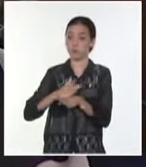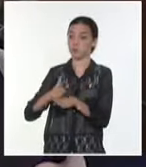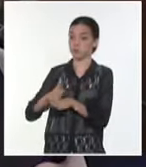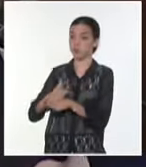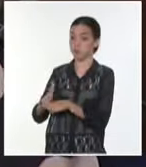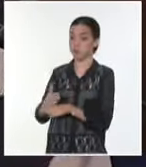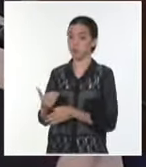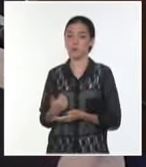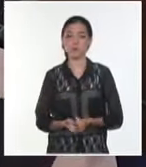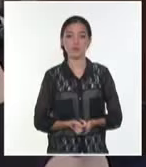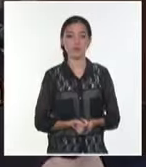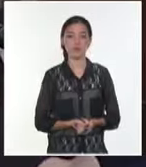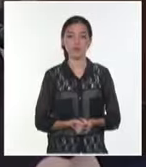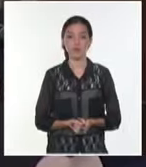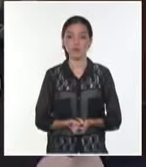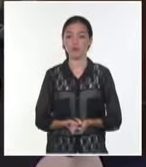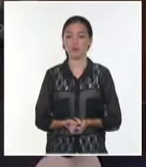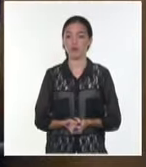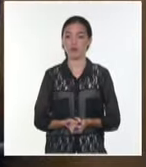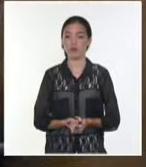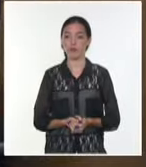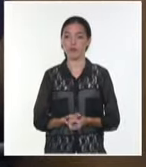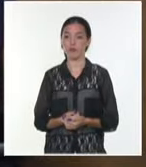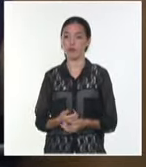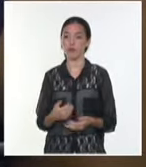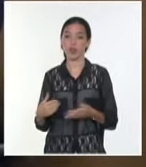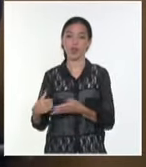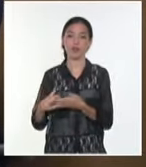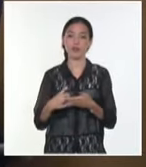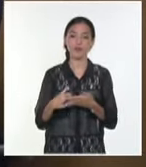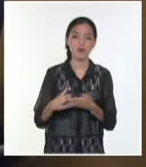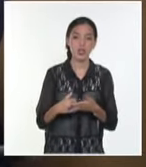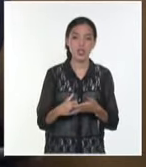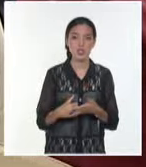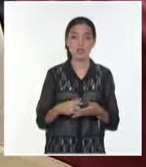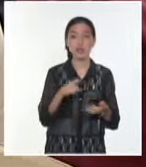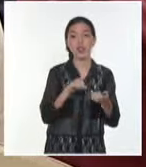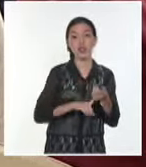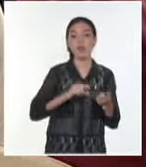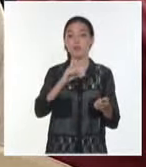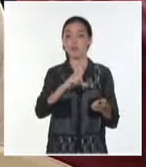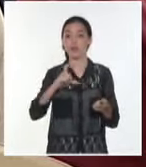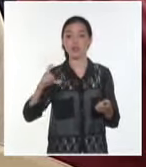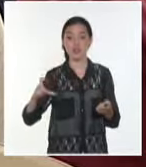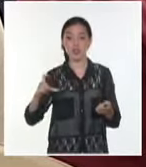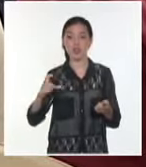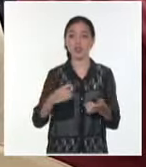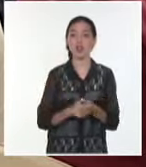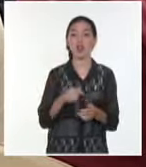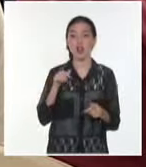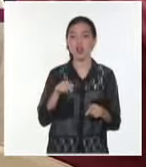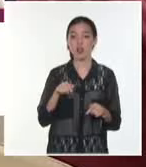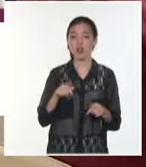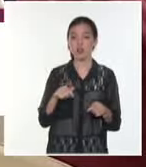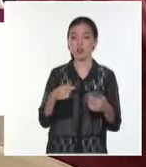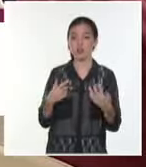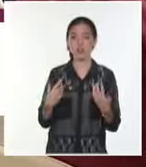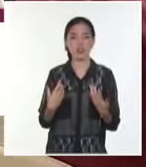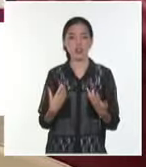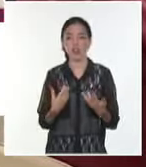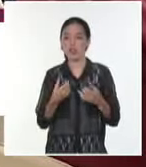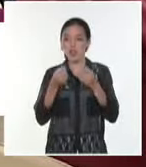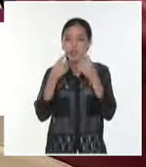y en las que el acompañamiento y la exigencia del partido deben jugar un papel esencial. Pero yo creo que tendríamos que preguntarnos